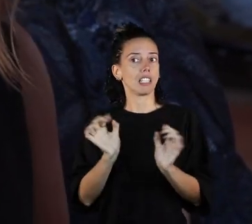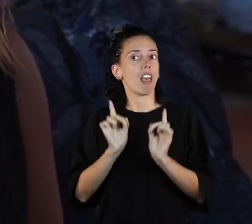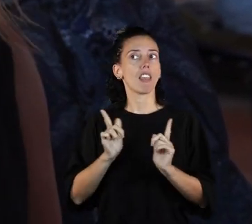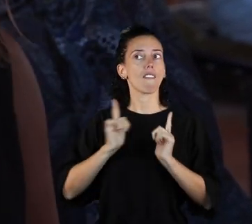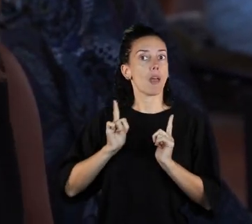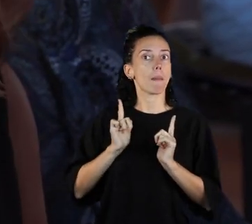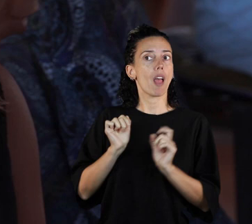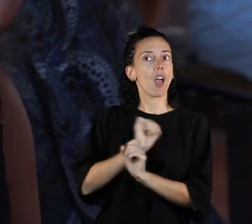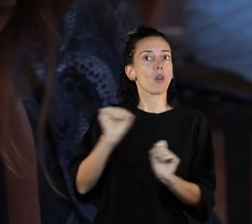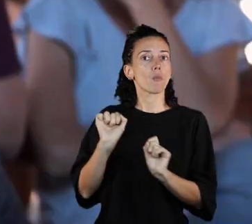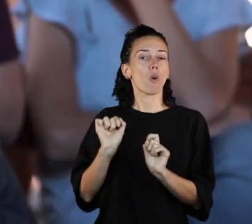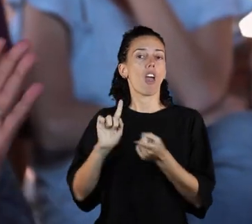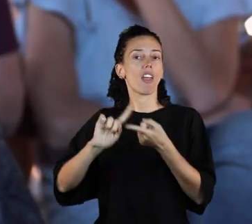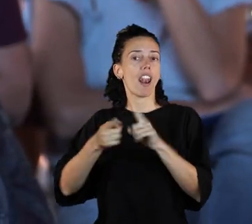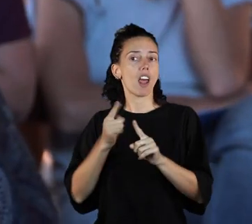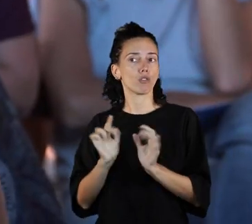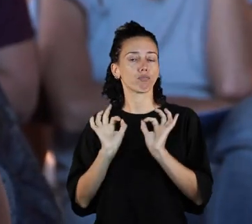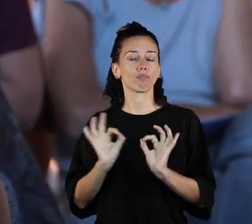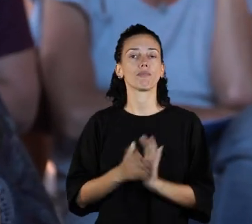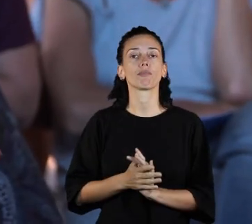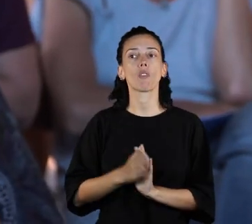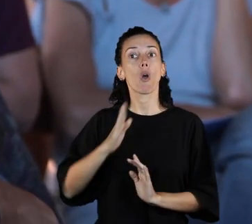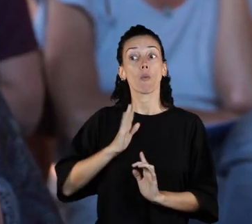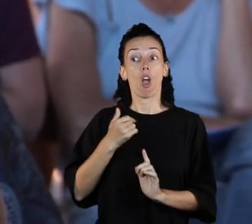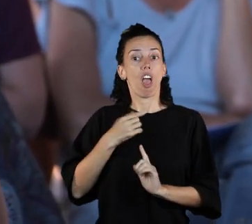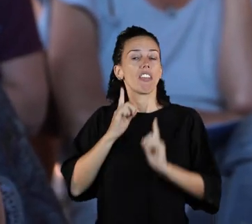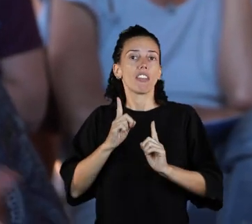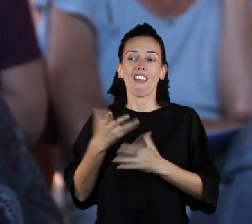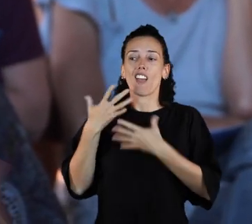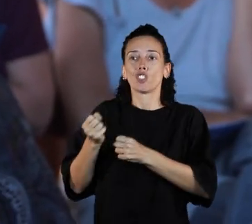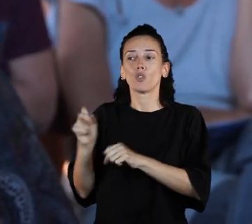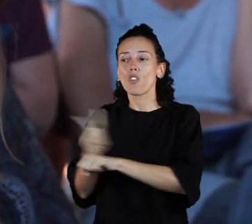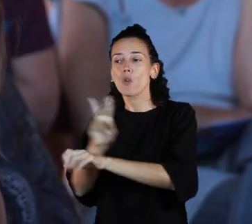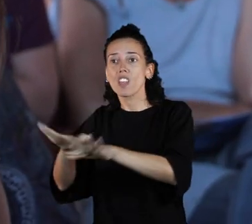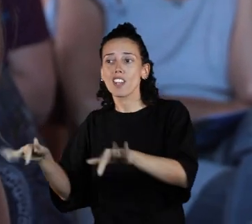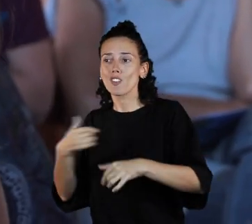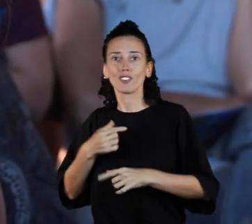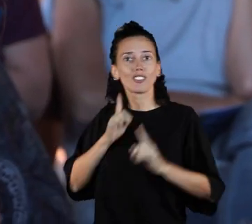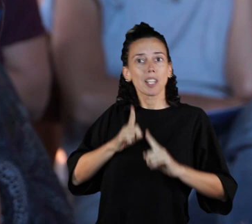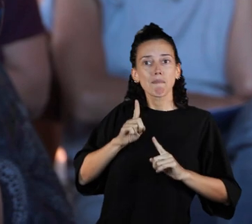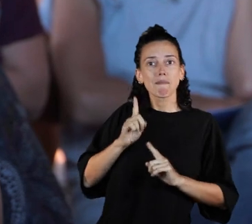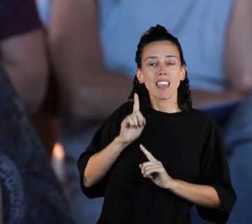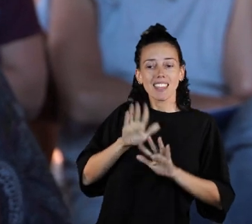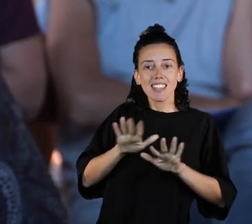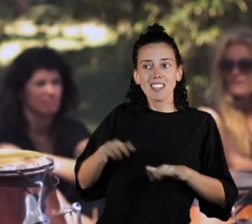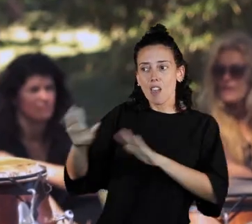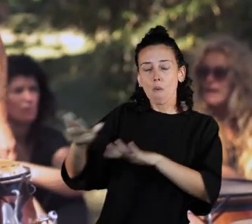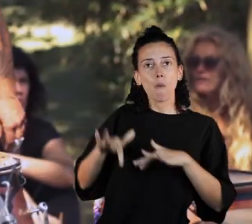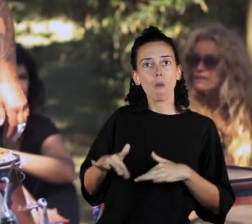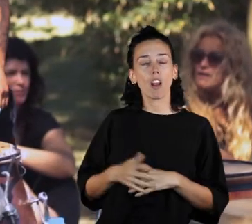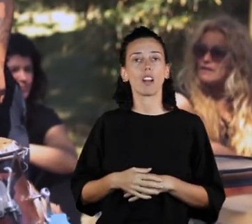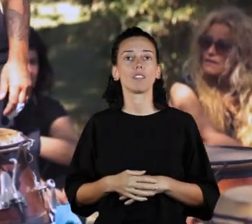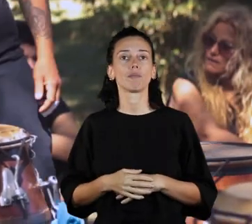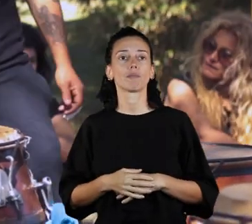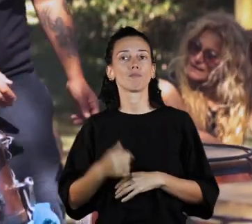para garantizar una buena relación. Por ser mujer, me tocó ayudar a cuidar a los niños mientras era niña yo también. Por ser mujer,